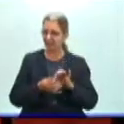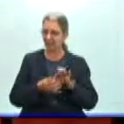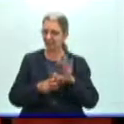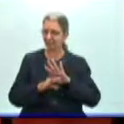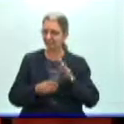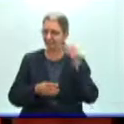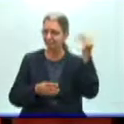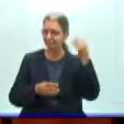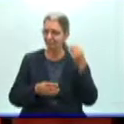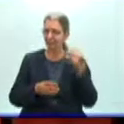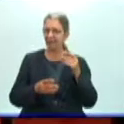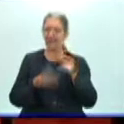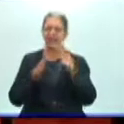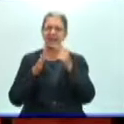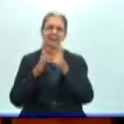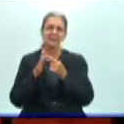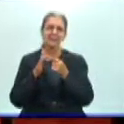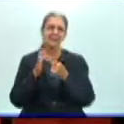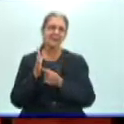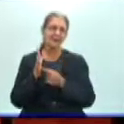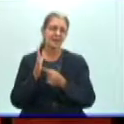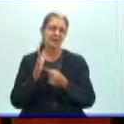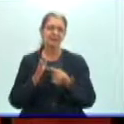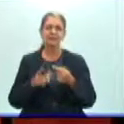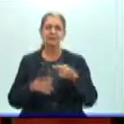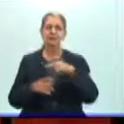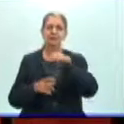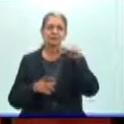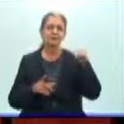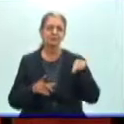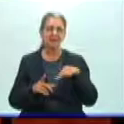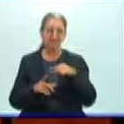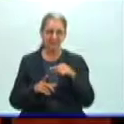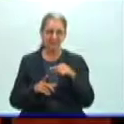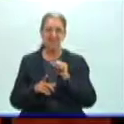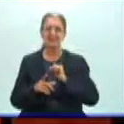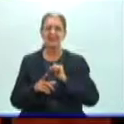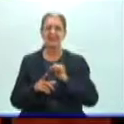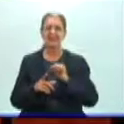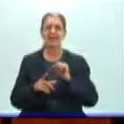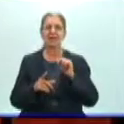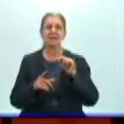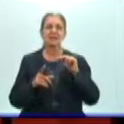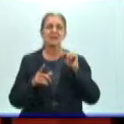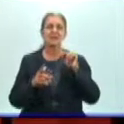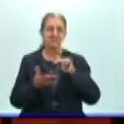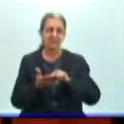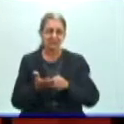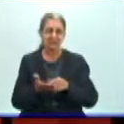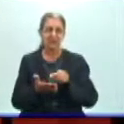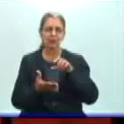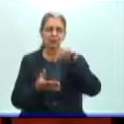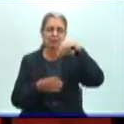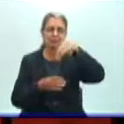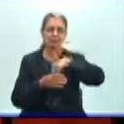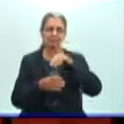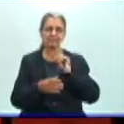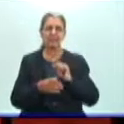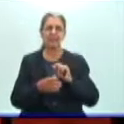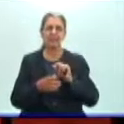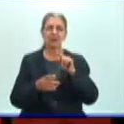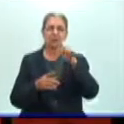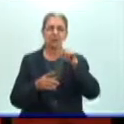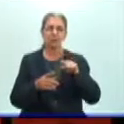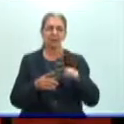la circunferencia, su centro, su radio, diámetro, las cuerdas, los arcos y